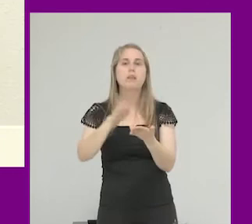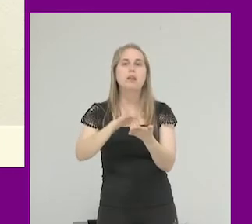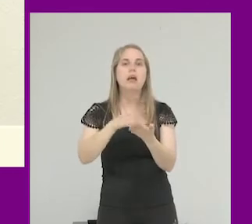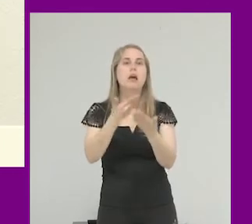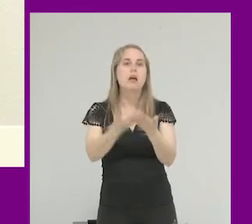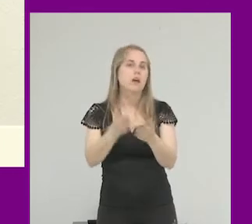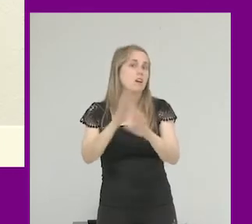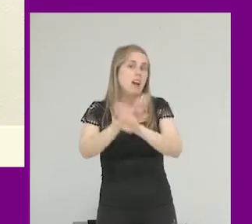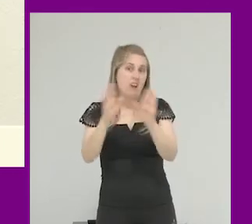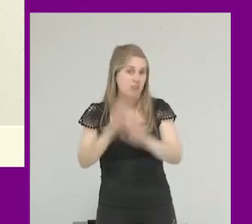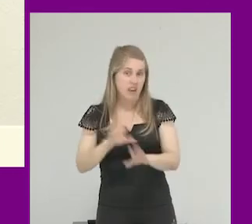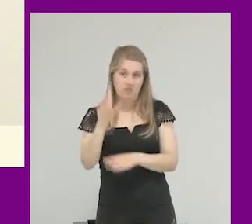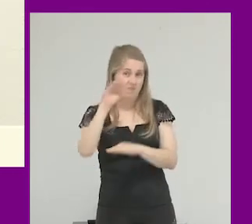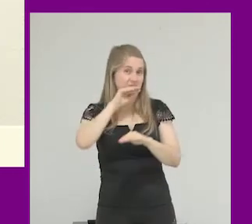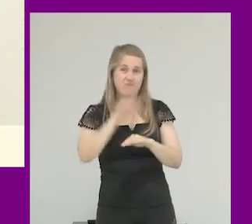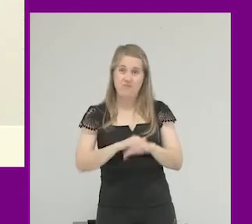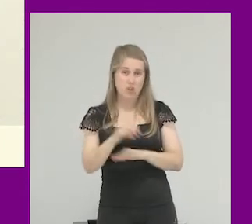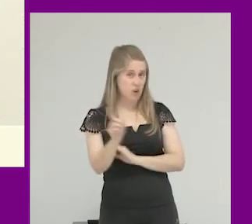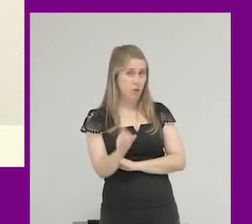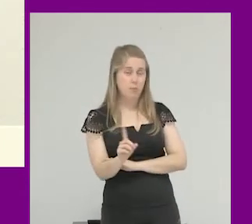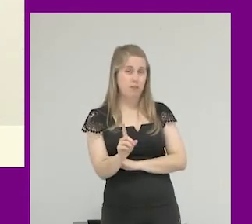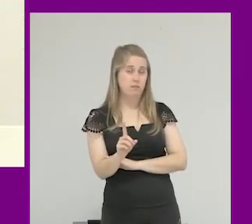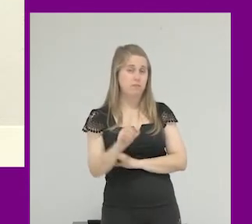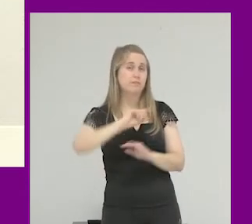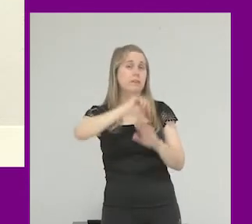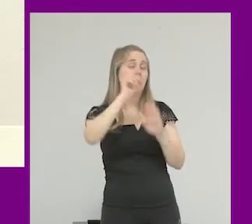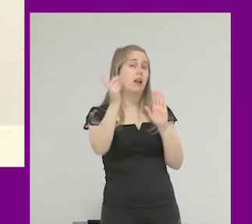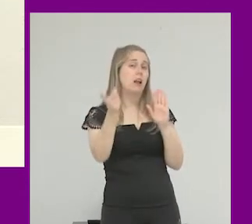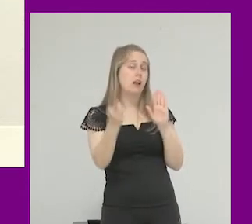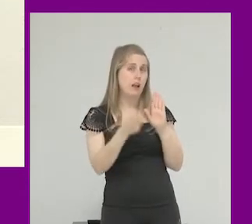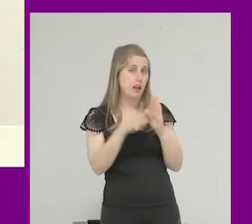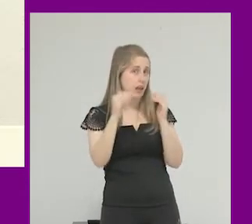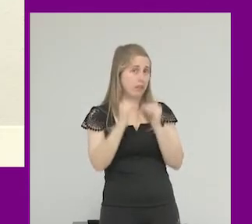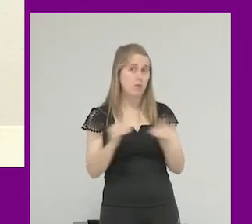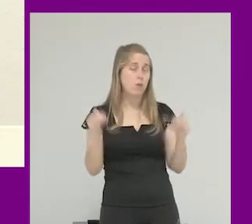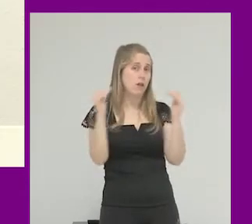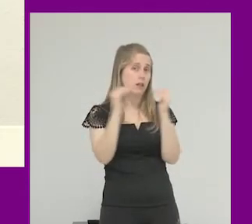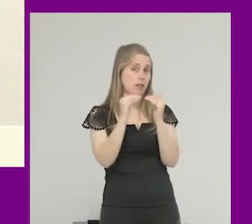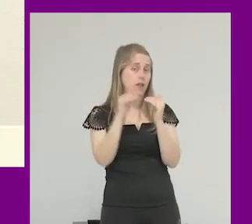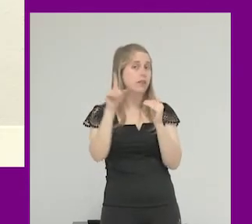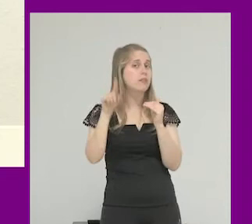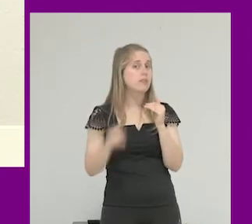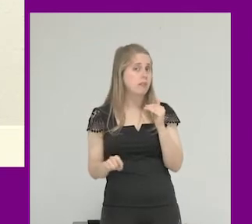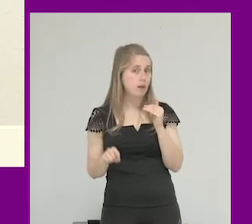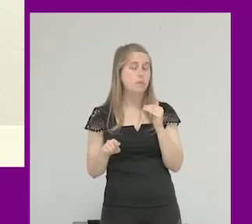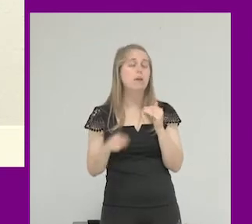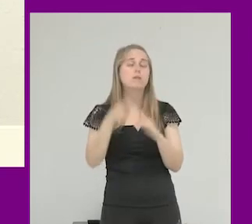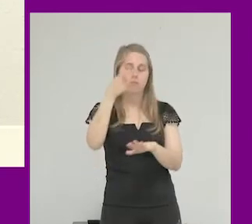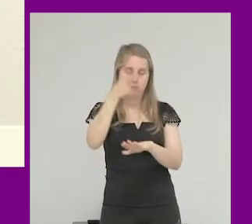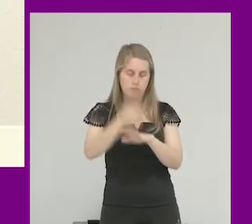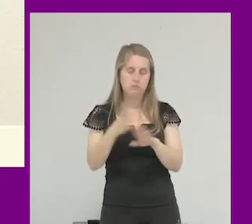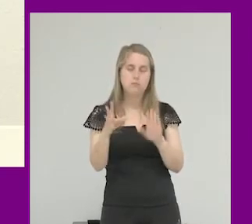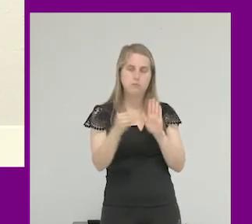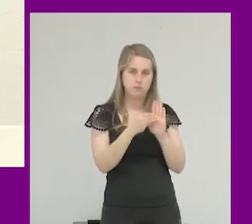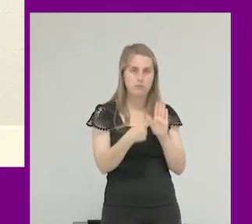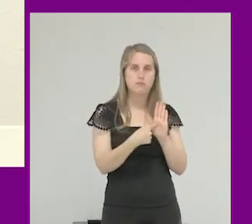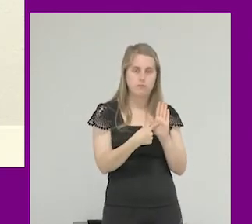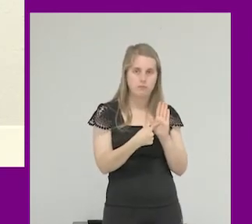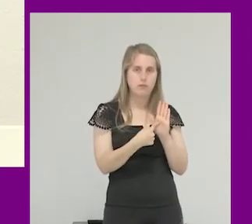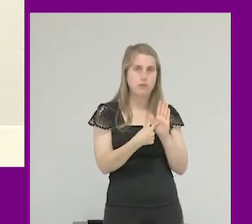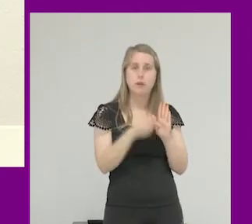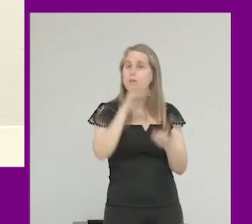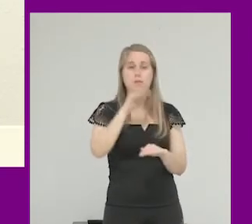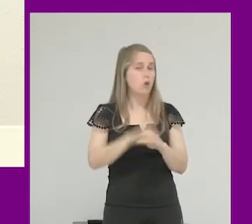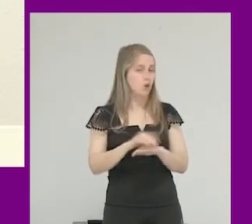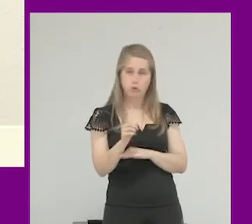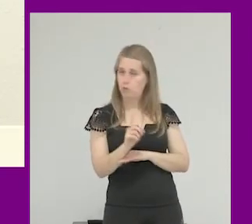ha cumplido. La Ley Orgánica de Igualdad también introduce esta obligatoriedad y tampoco se